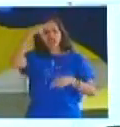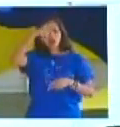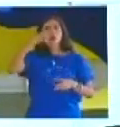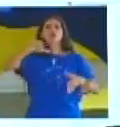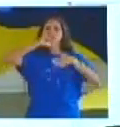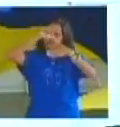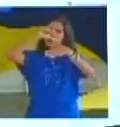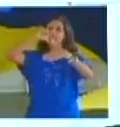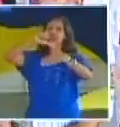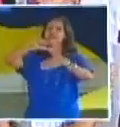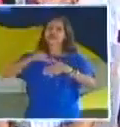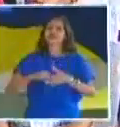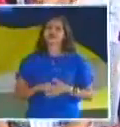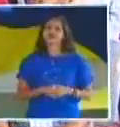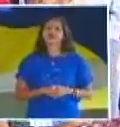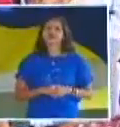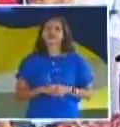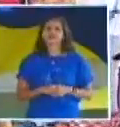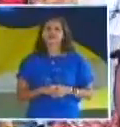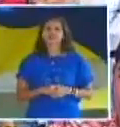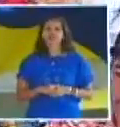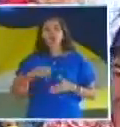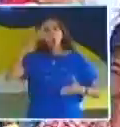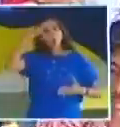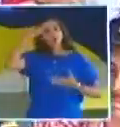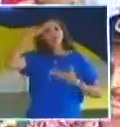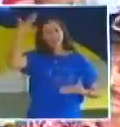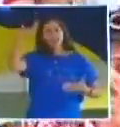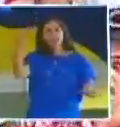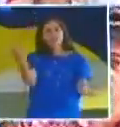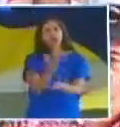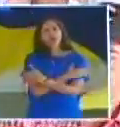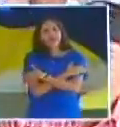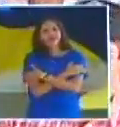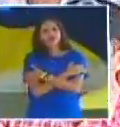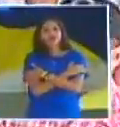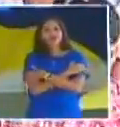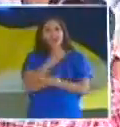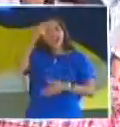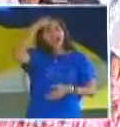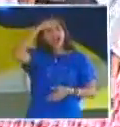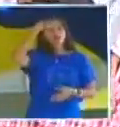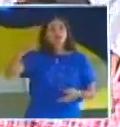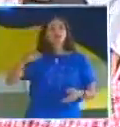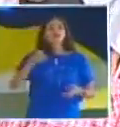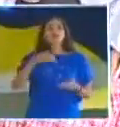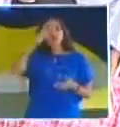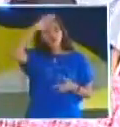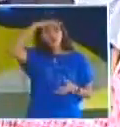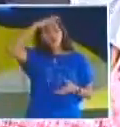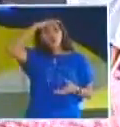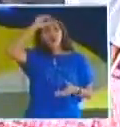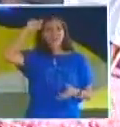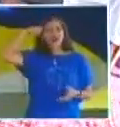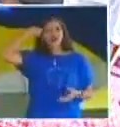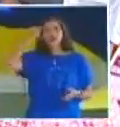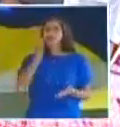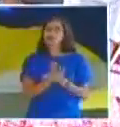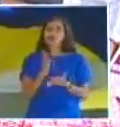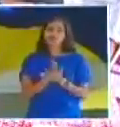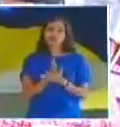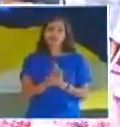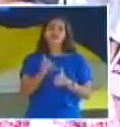de América Latina! Mi saludo y mi abrazo al pueblo de Cuba, recordando